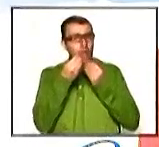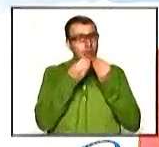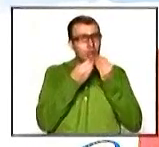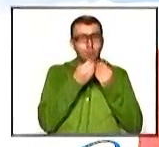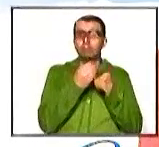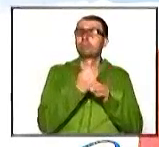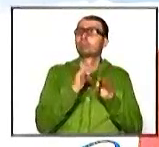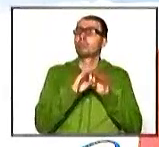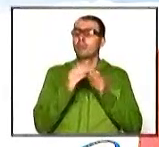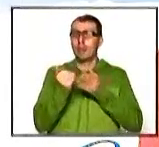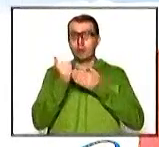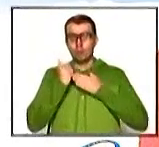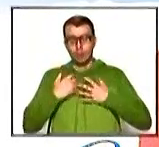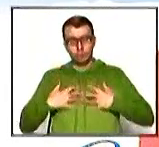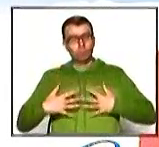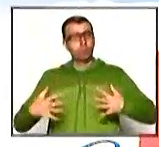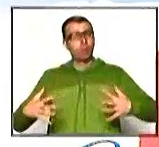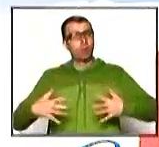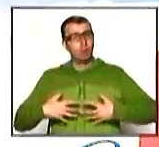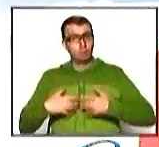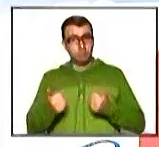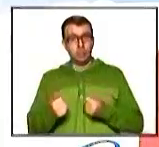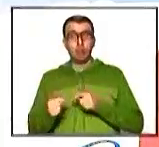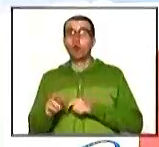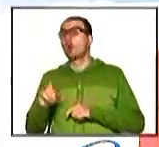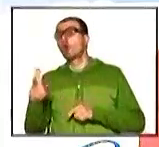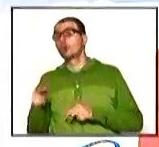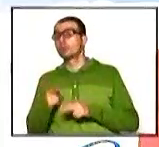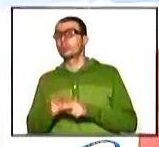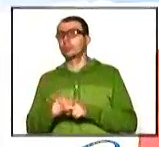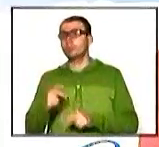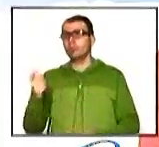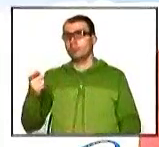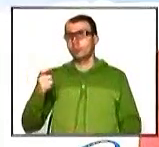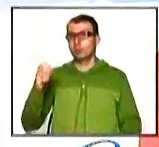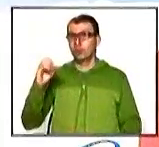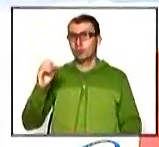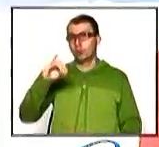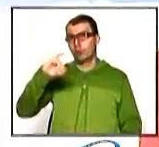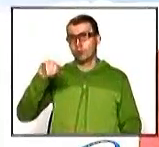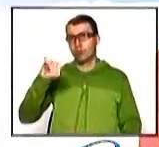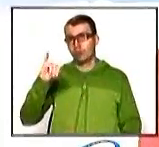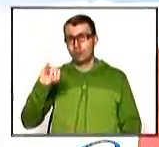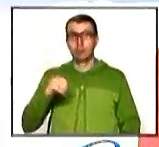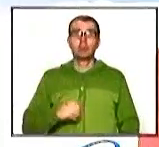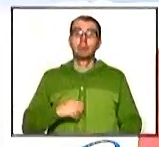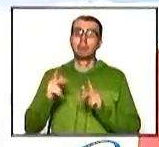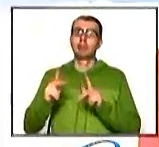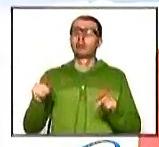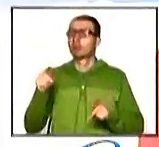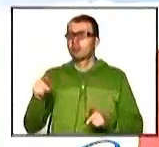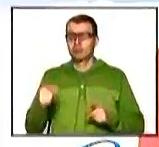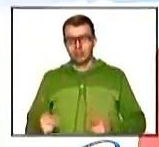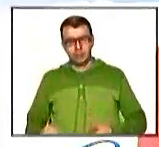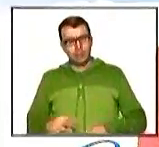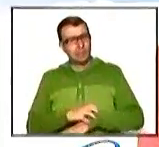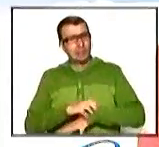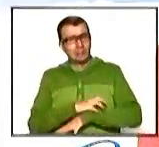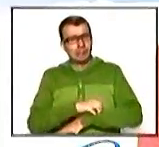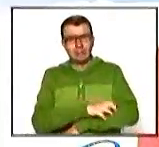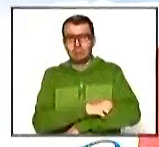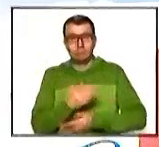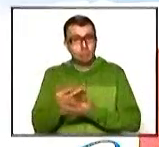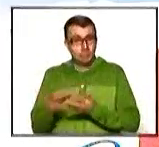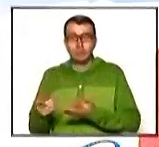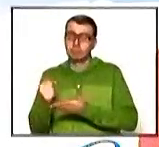y antioxidantes. Hay un producto que se llama goji, que ayuda mucho en las personas con alergias y demás. Hay un producto que ha reunido varios de